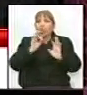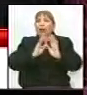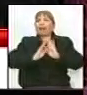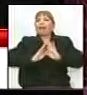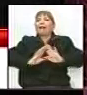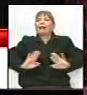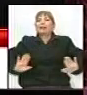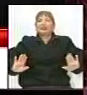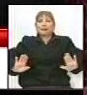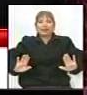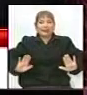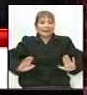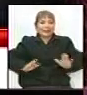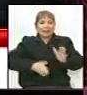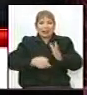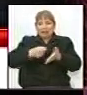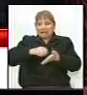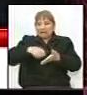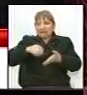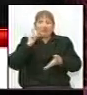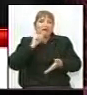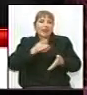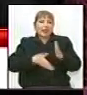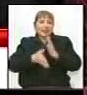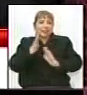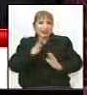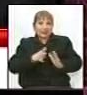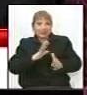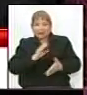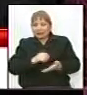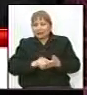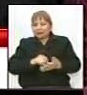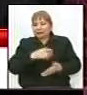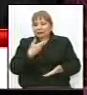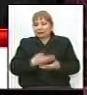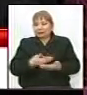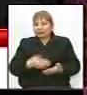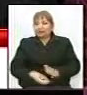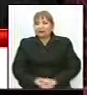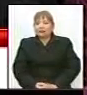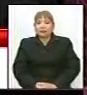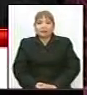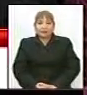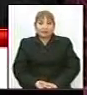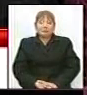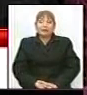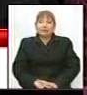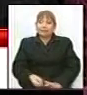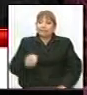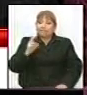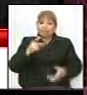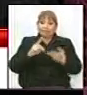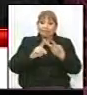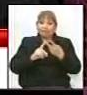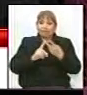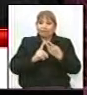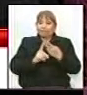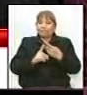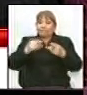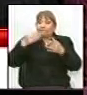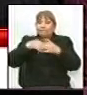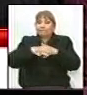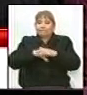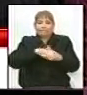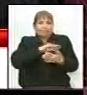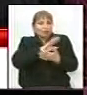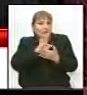posibilidad de firmas invalidadas, firmas falsas y ese tipo de cosas. Y en segundo lugar, poder introducir